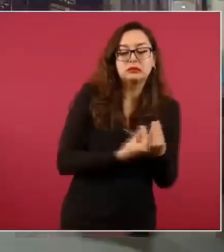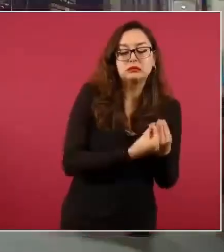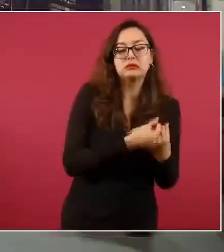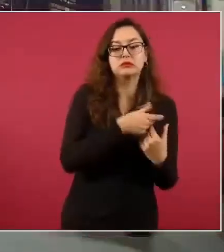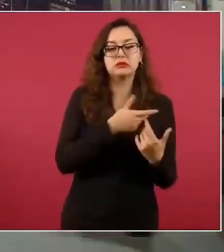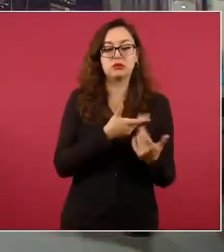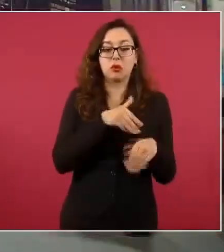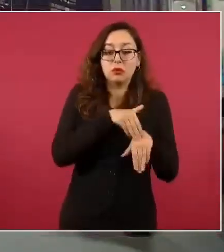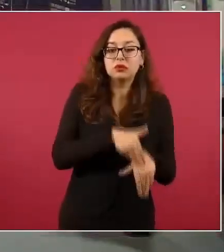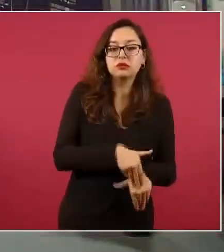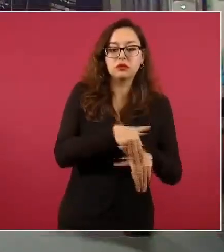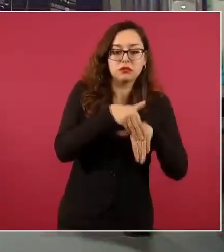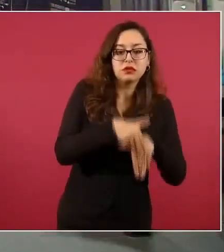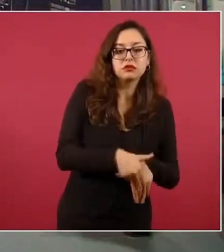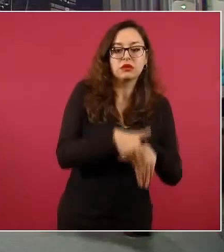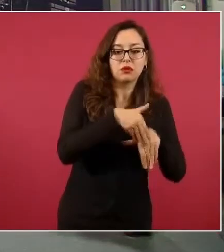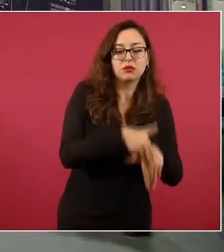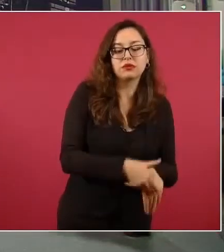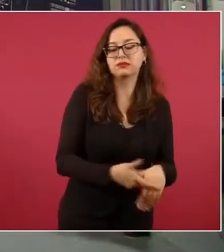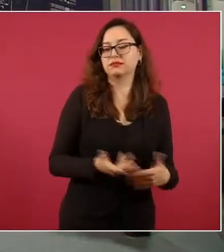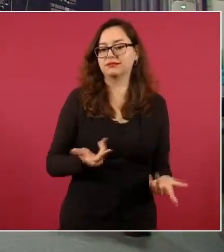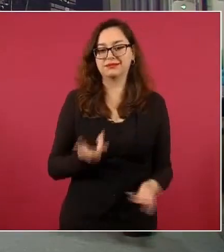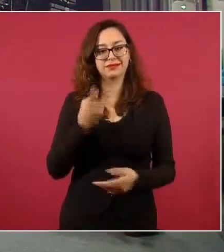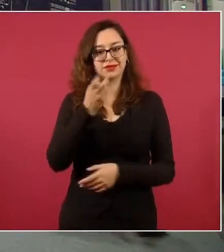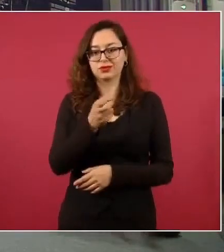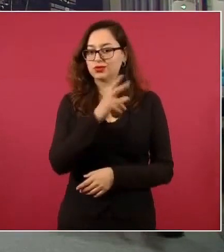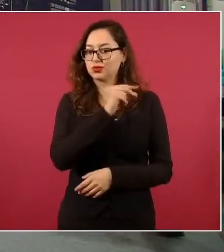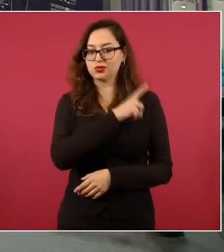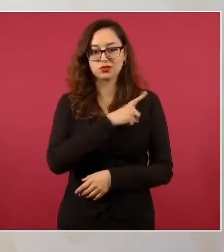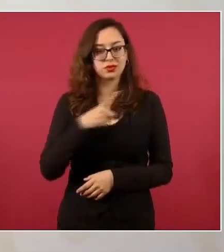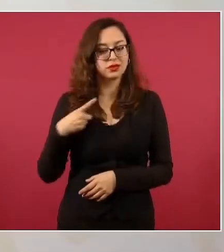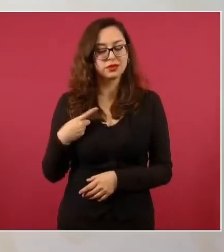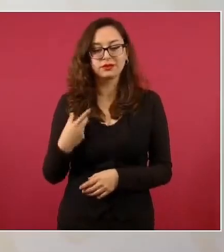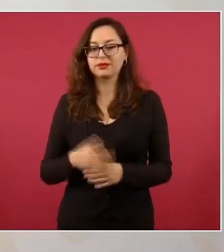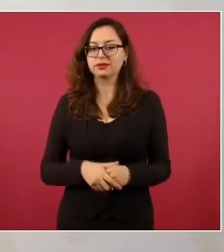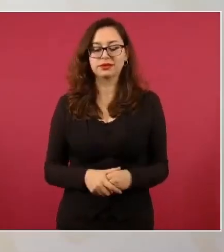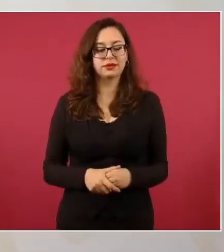empleados de la oligarquía,